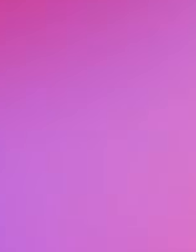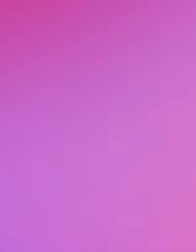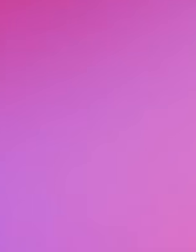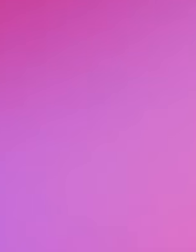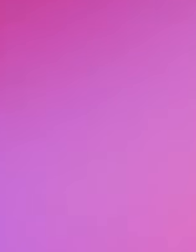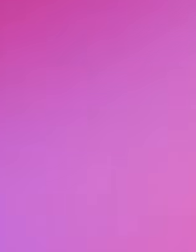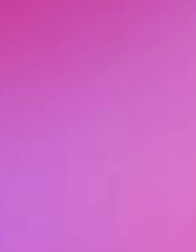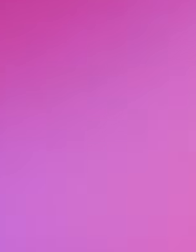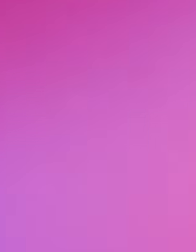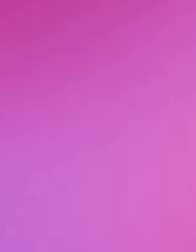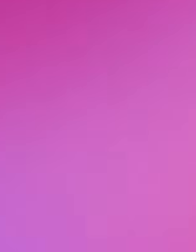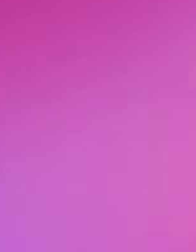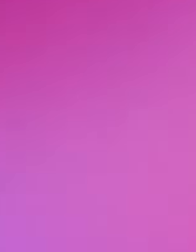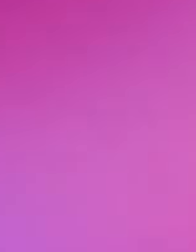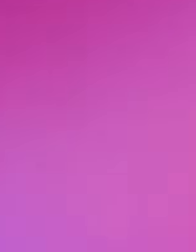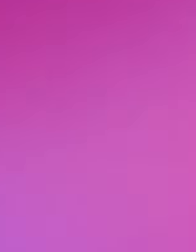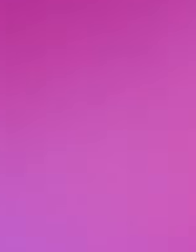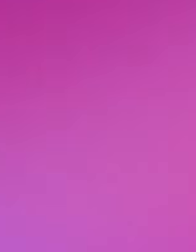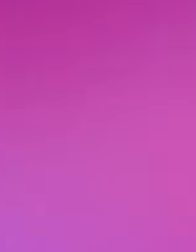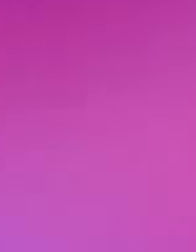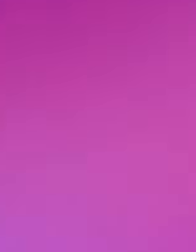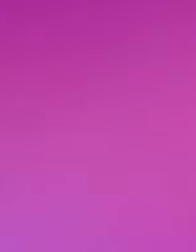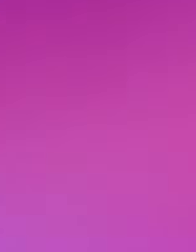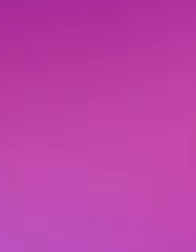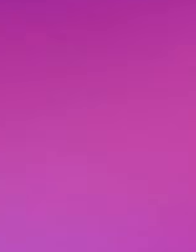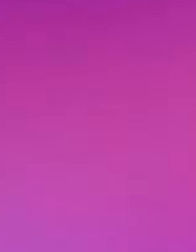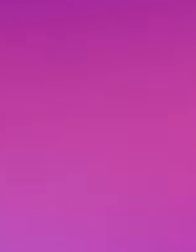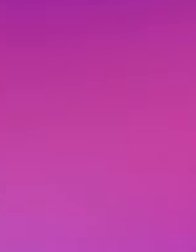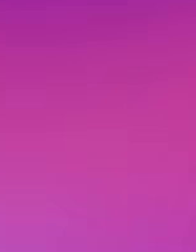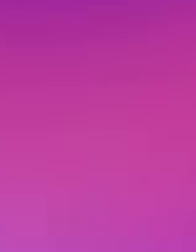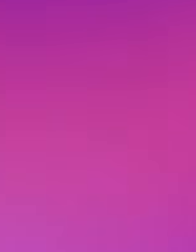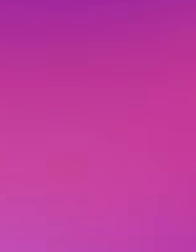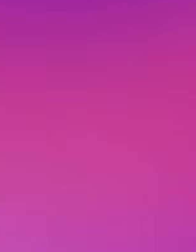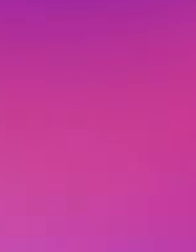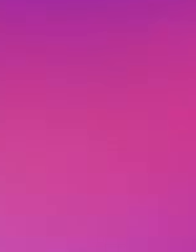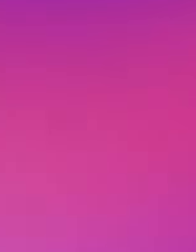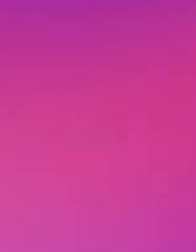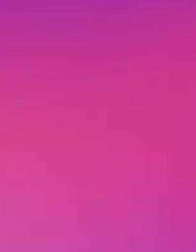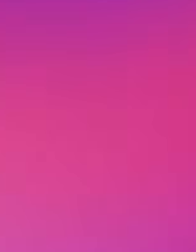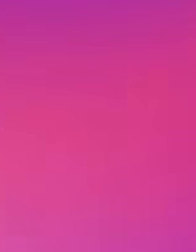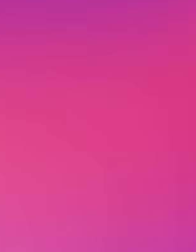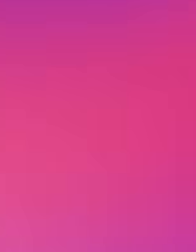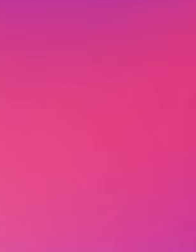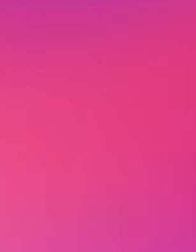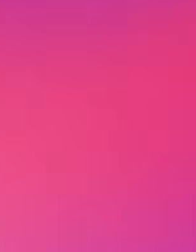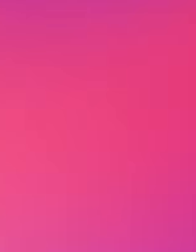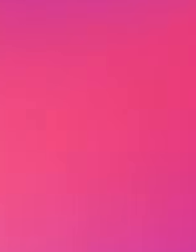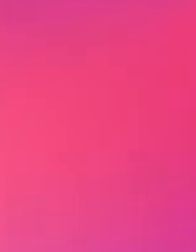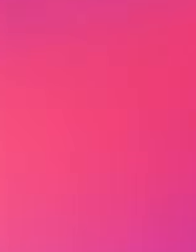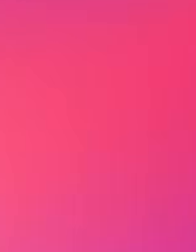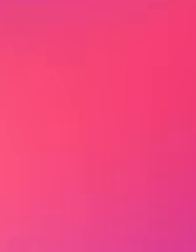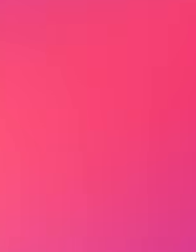libros de texto en versión digital, recuerda que los puedes encontrar en la página